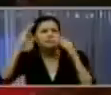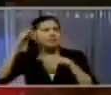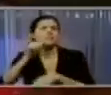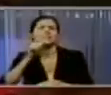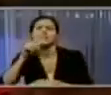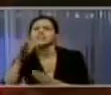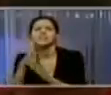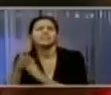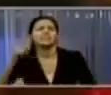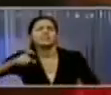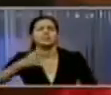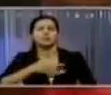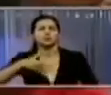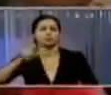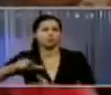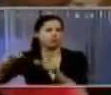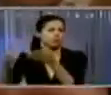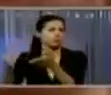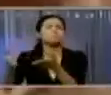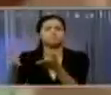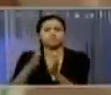viceministro.